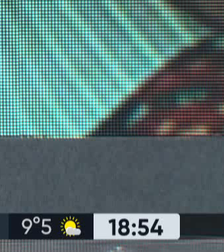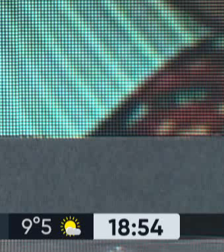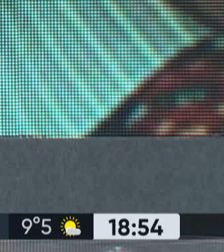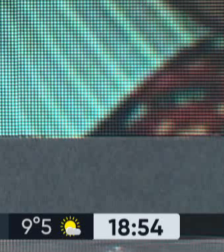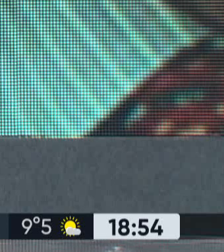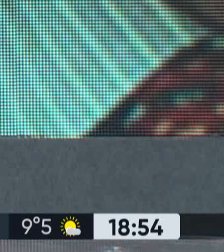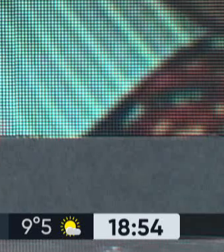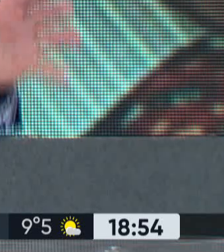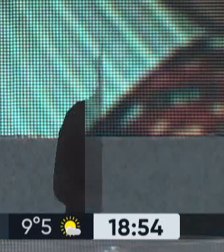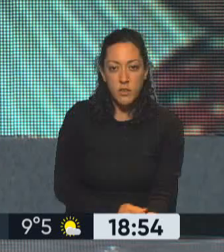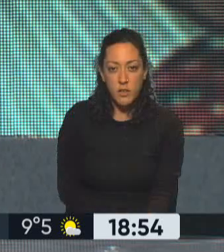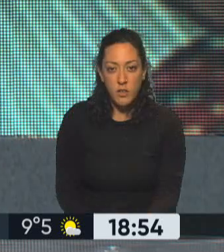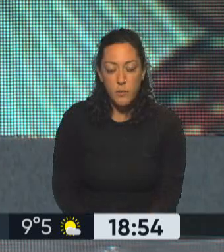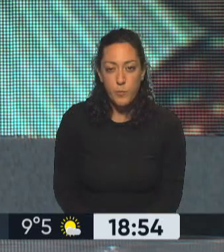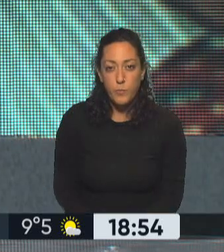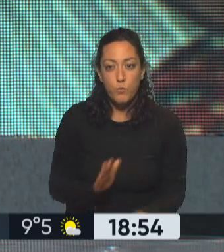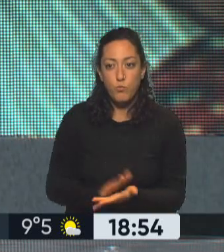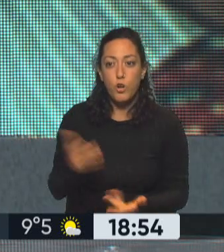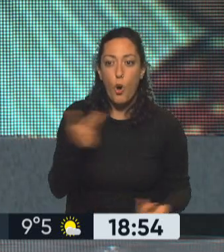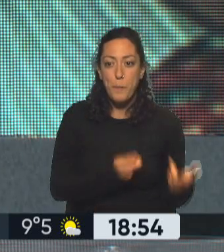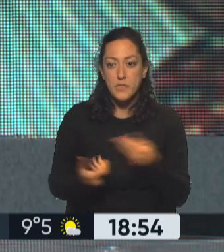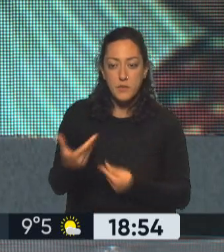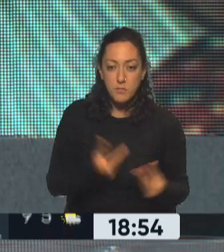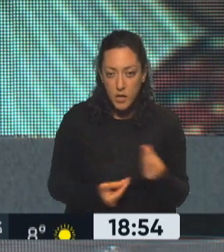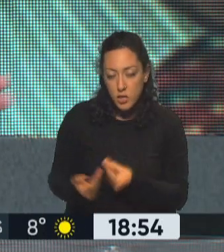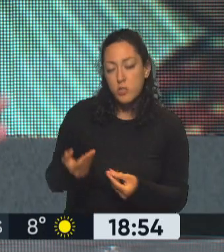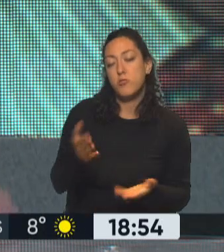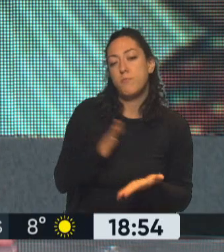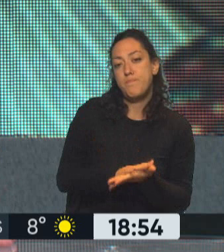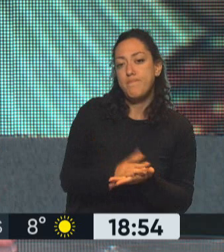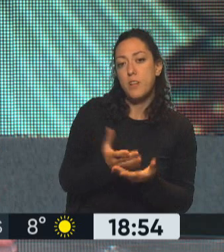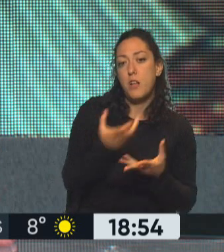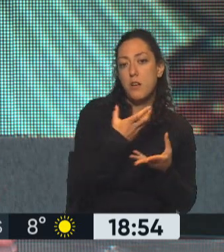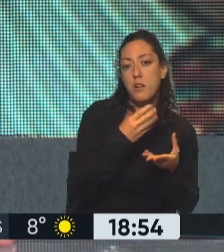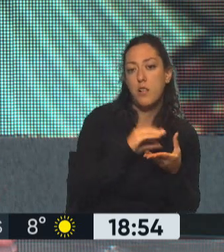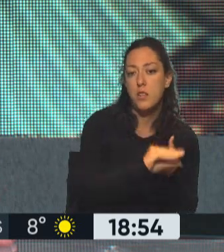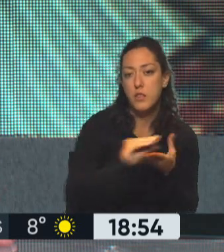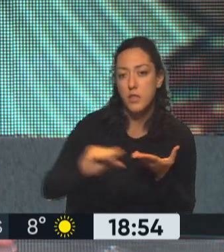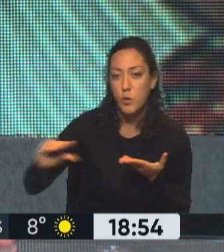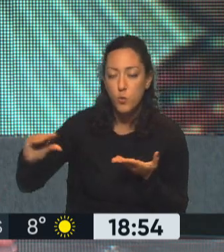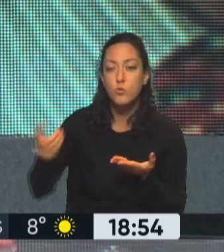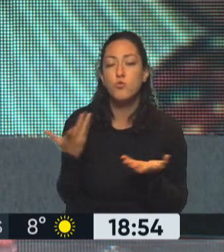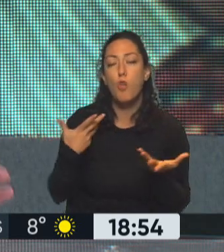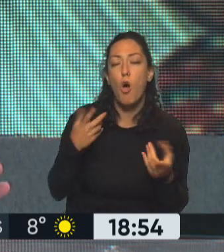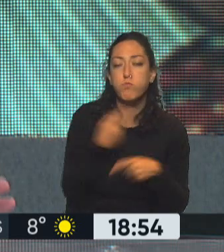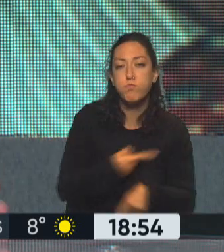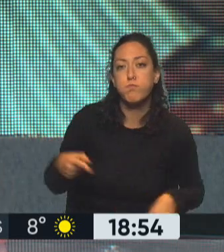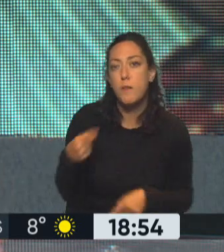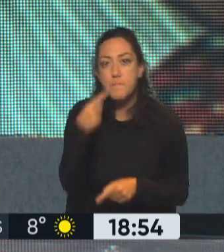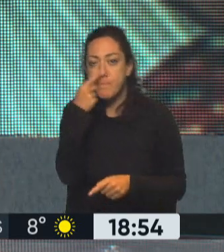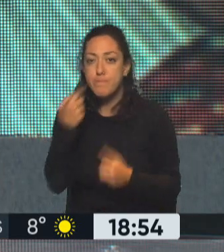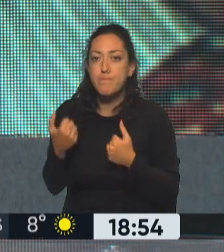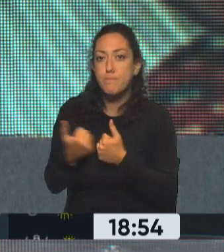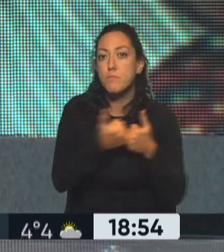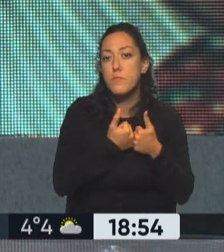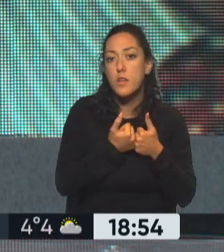tema de coparticipación. Impuestos, esto, lo otro, distribución de intereses comunes, pero aparece el